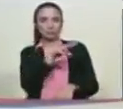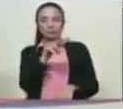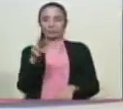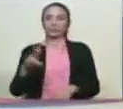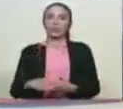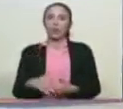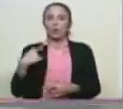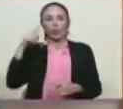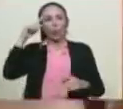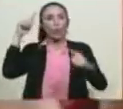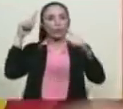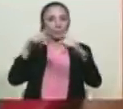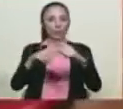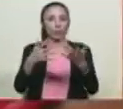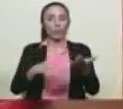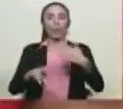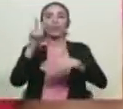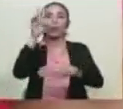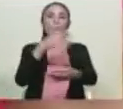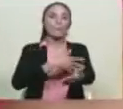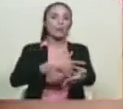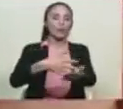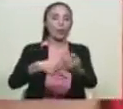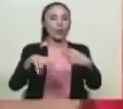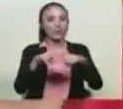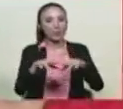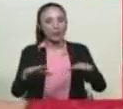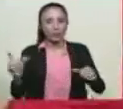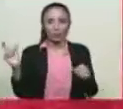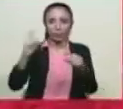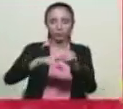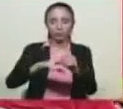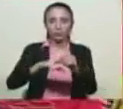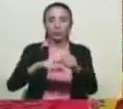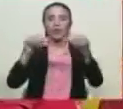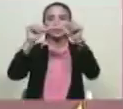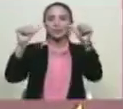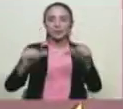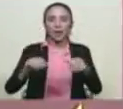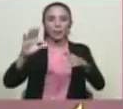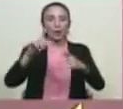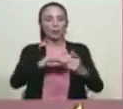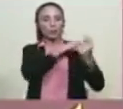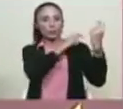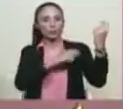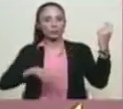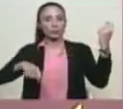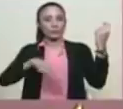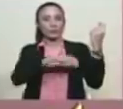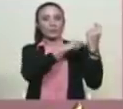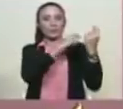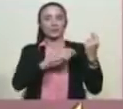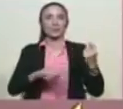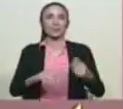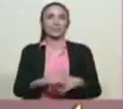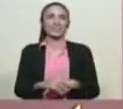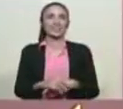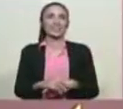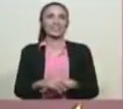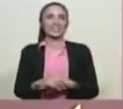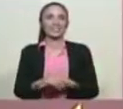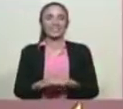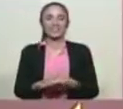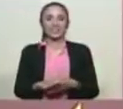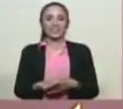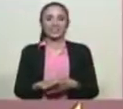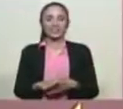meta, 2 millones de niños en el sistema Simón Bolívar de orquesta al año 2025. 2 millones de niños es